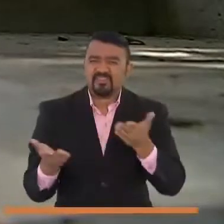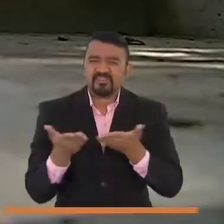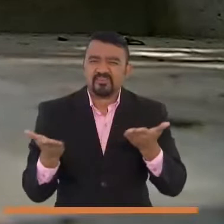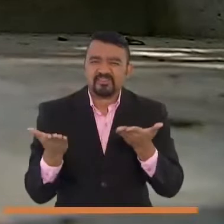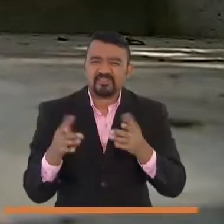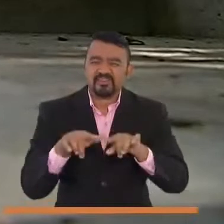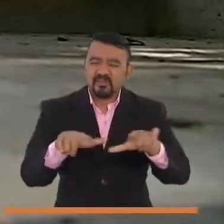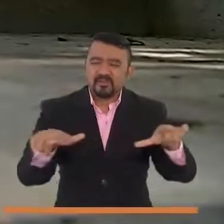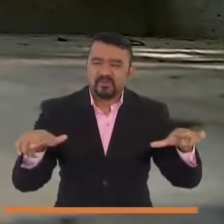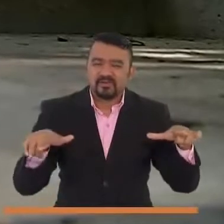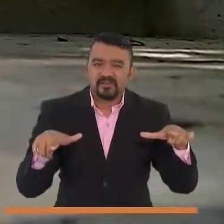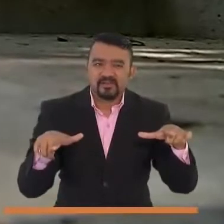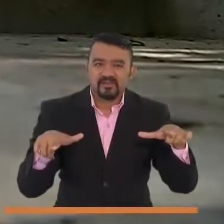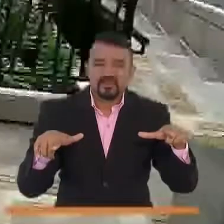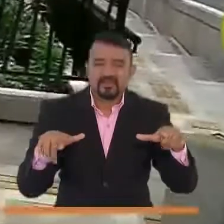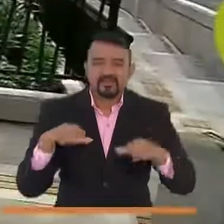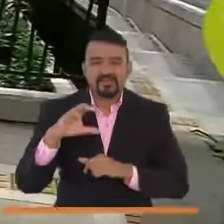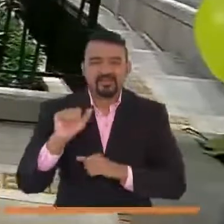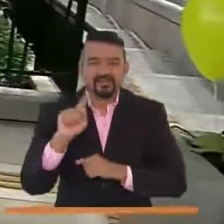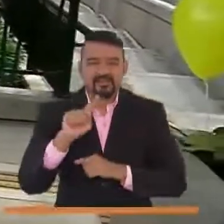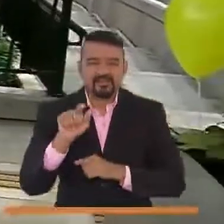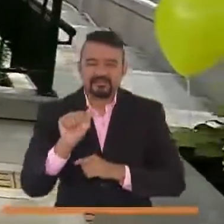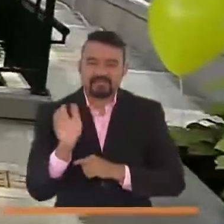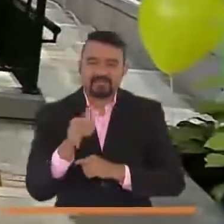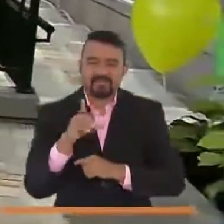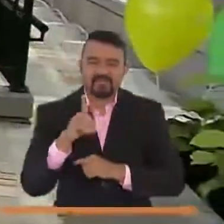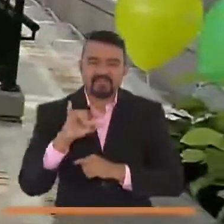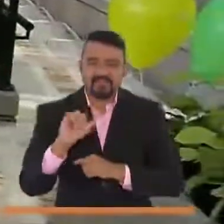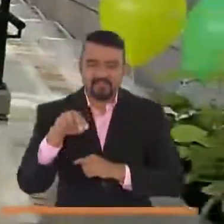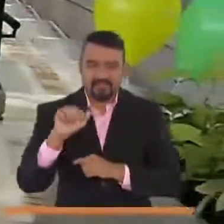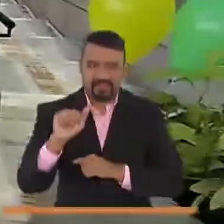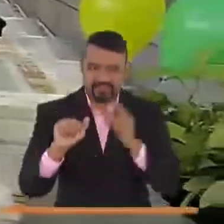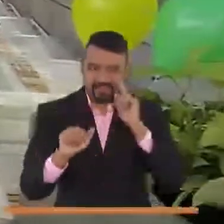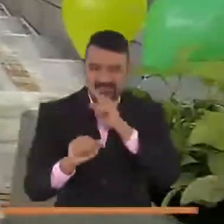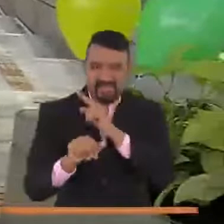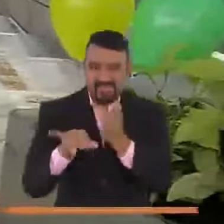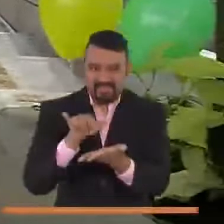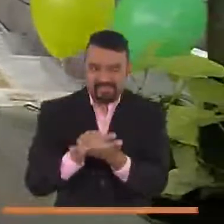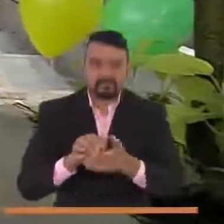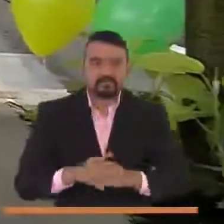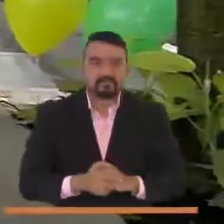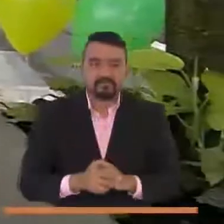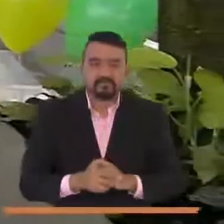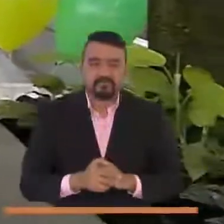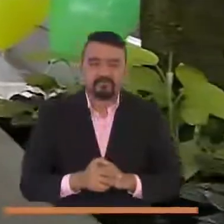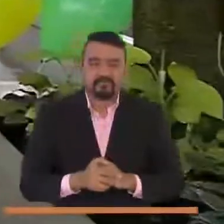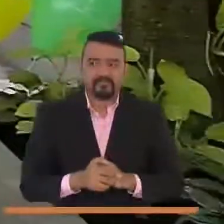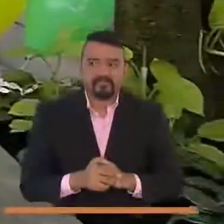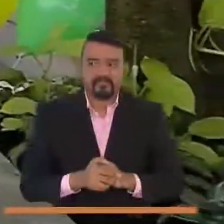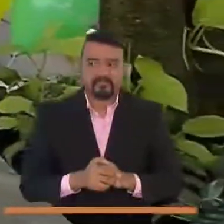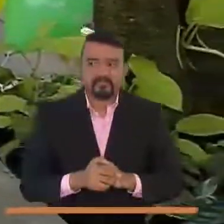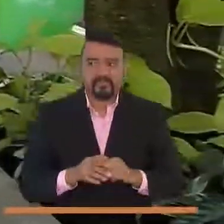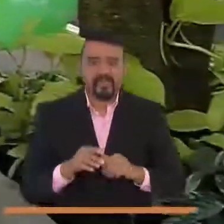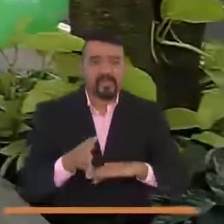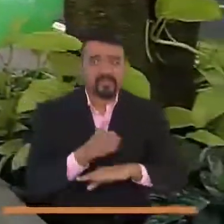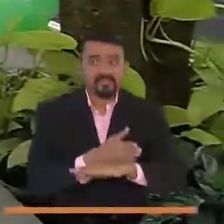las inmediaciones de Club Casa Diana y la entrada de la urbanización Alto Bonito. Otra de las obras que se entregó a la comunidad